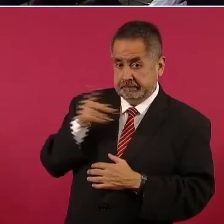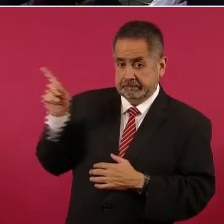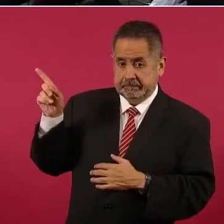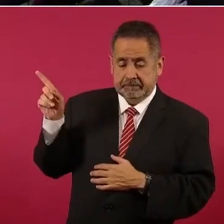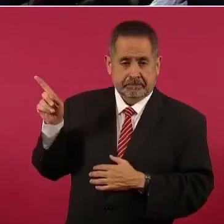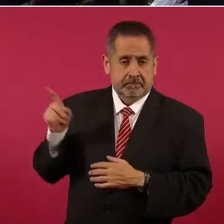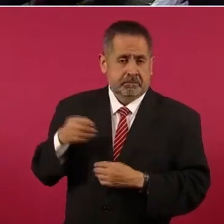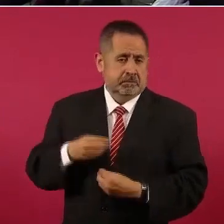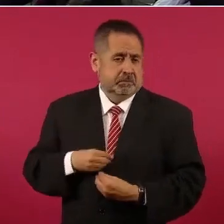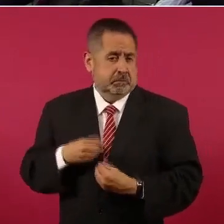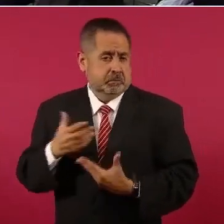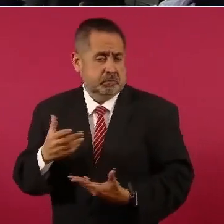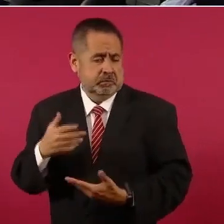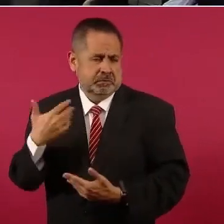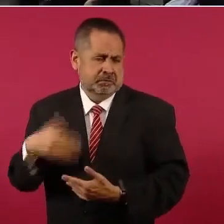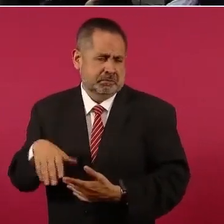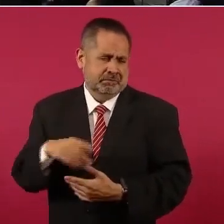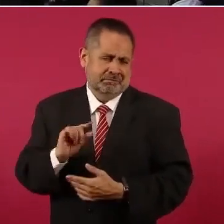un poeta.